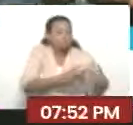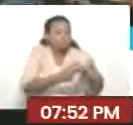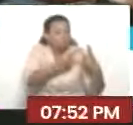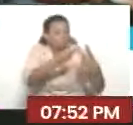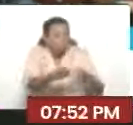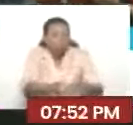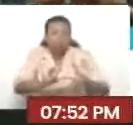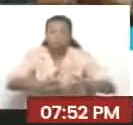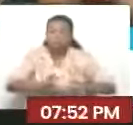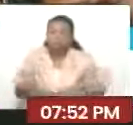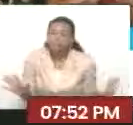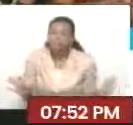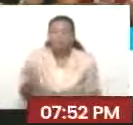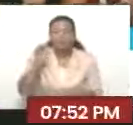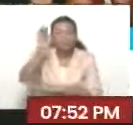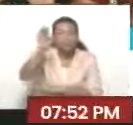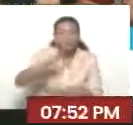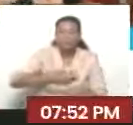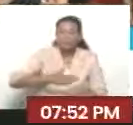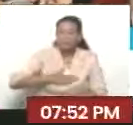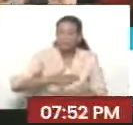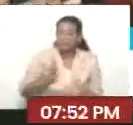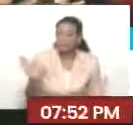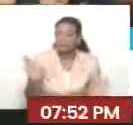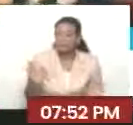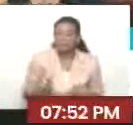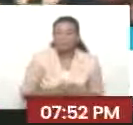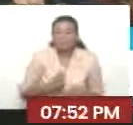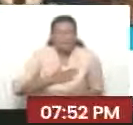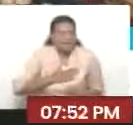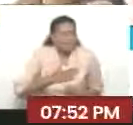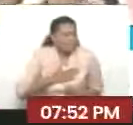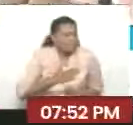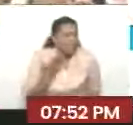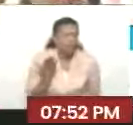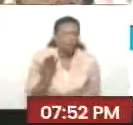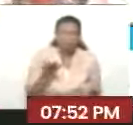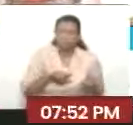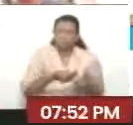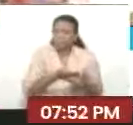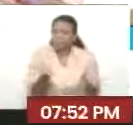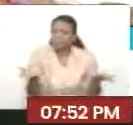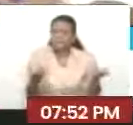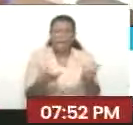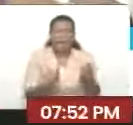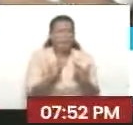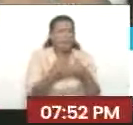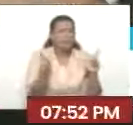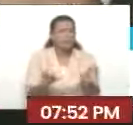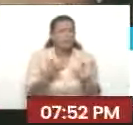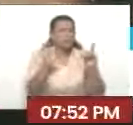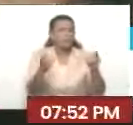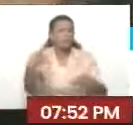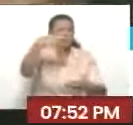gran voluntariado del futuro, lo llamo yo, el gran voluntariado del futuro.